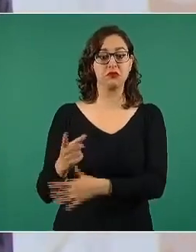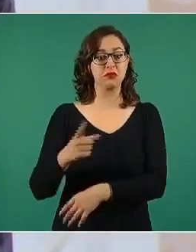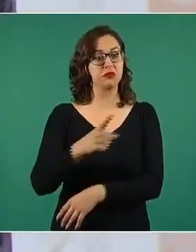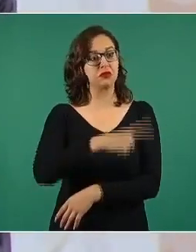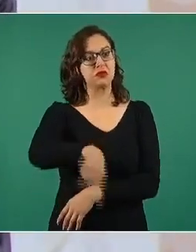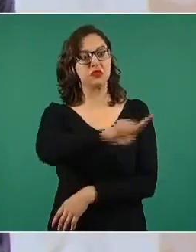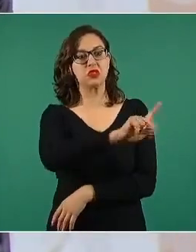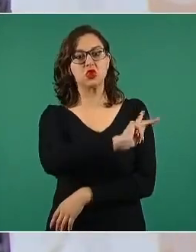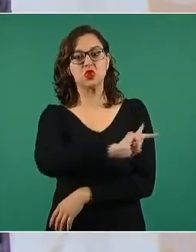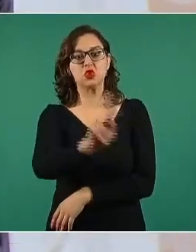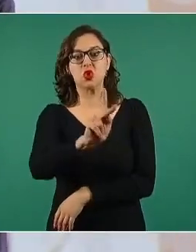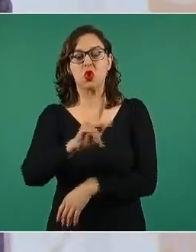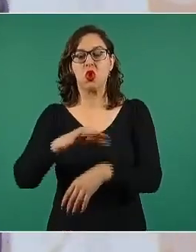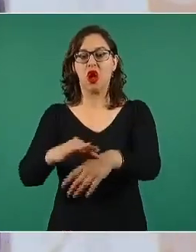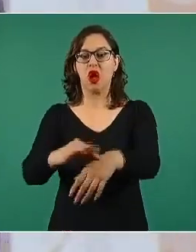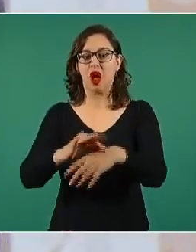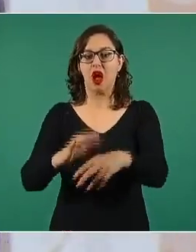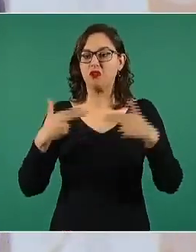todos carne humana,